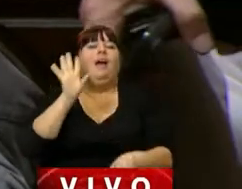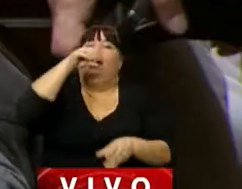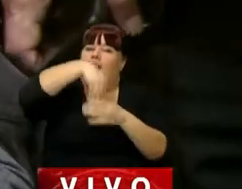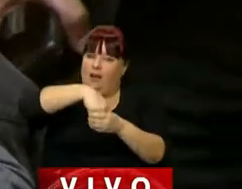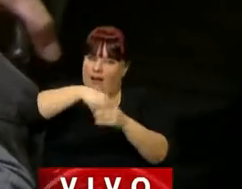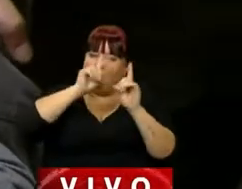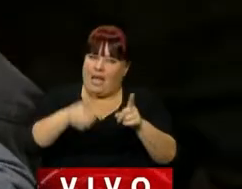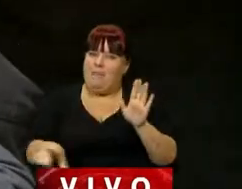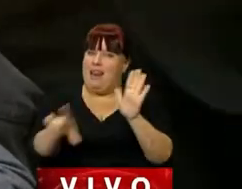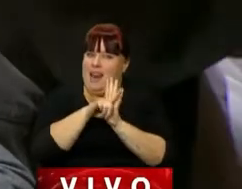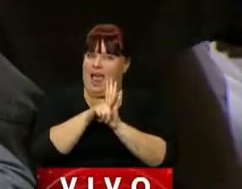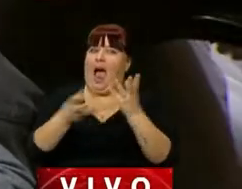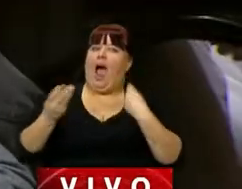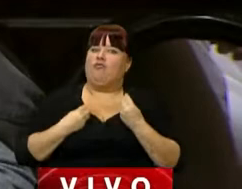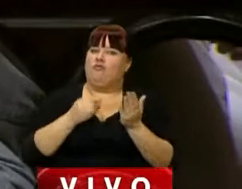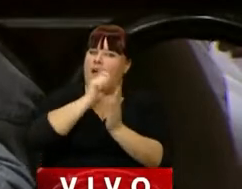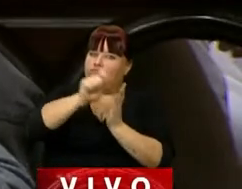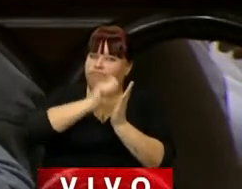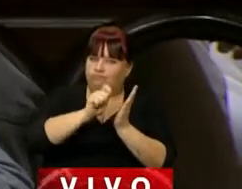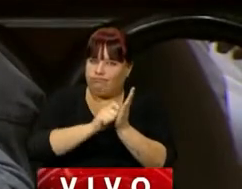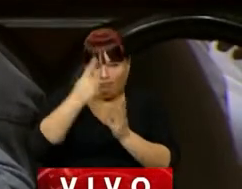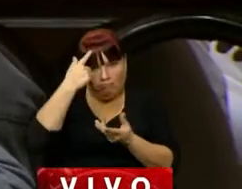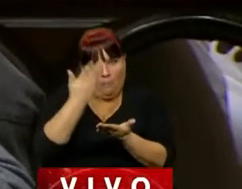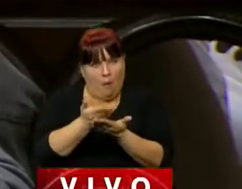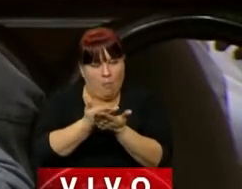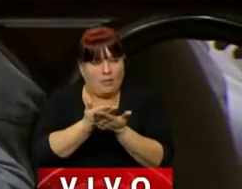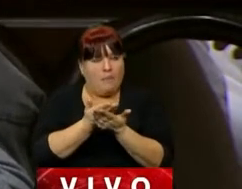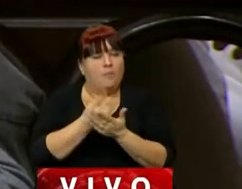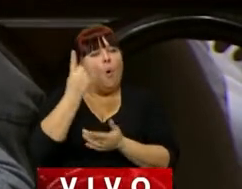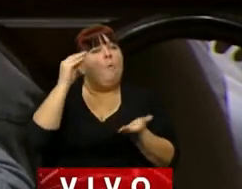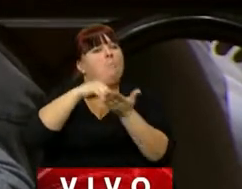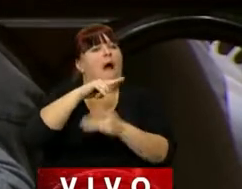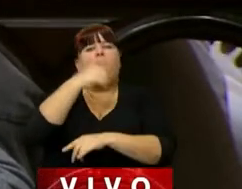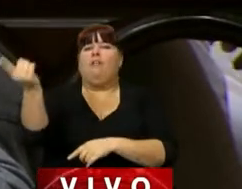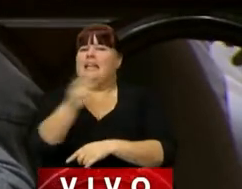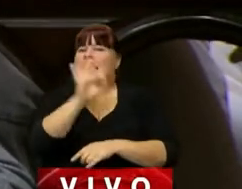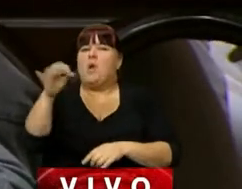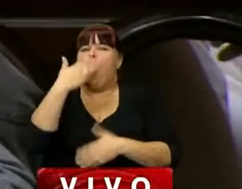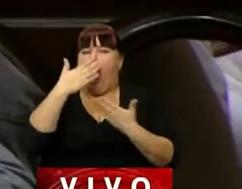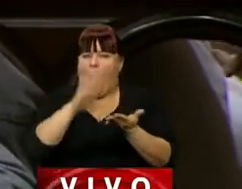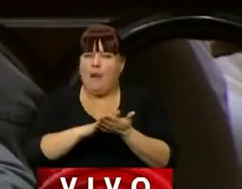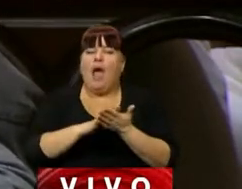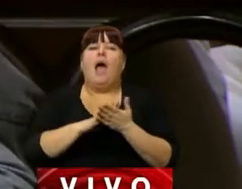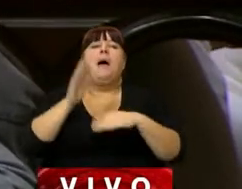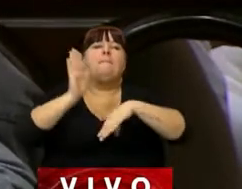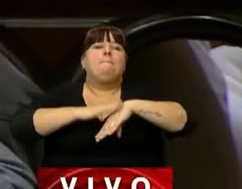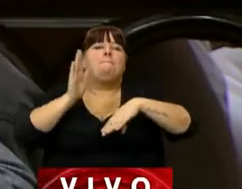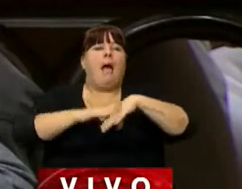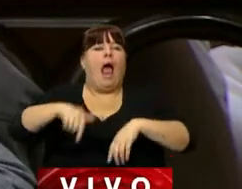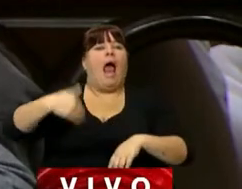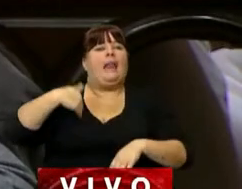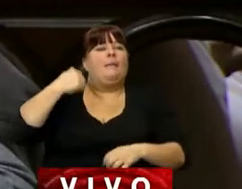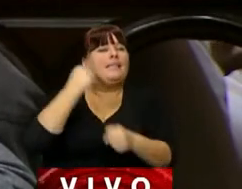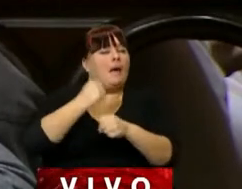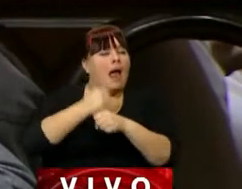forman parte de esta ley. Y tenemos un hecho que no se menciona acá. La mano de obra